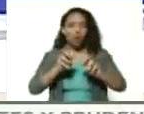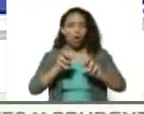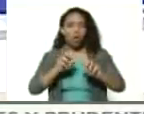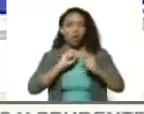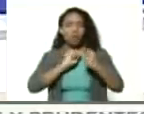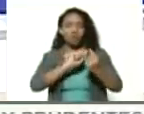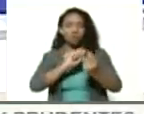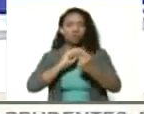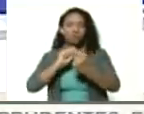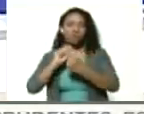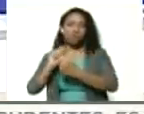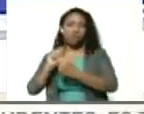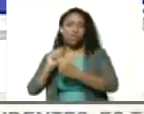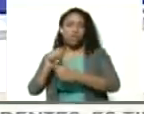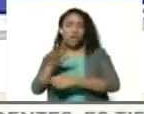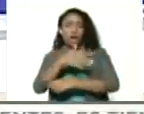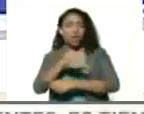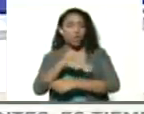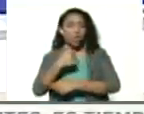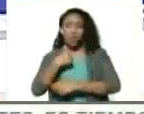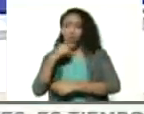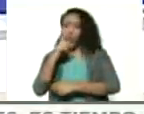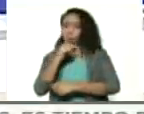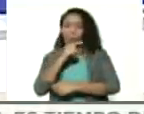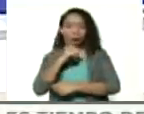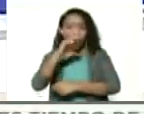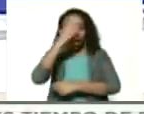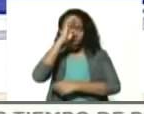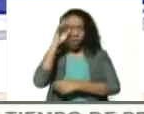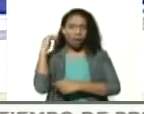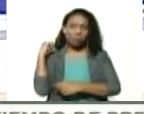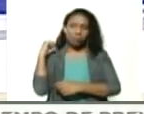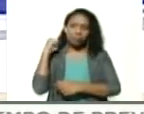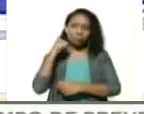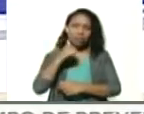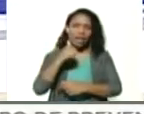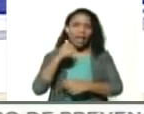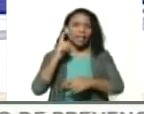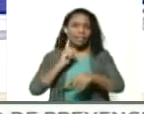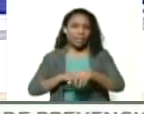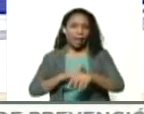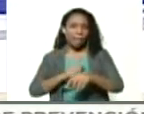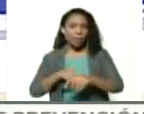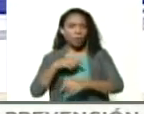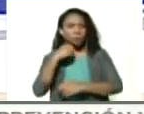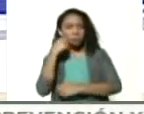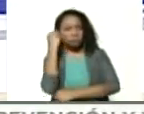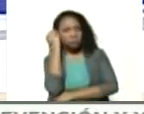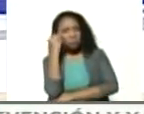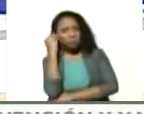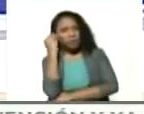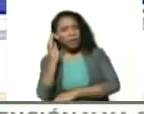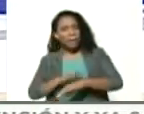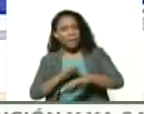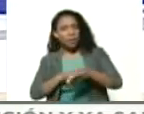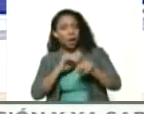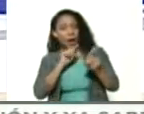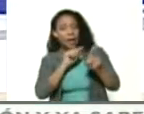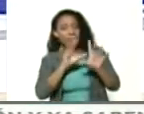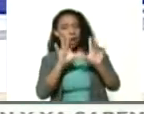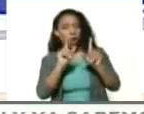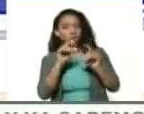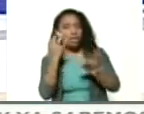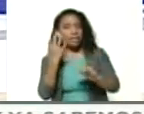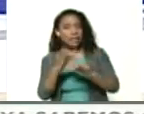debates, y donde no tengo ninguna duda, al pasar del tiempo se sabrá la verdad de los hechos ocurridos ese 11 de